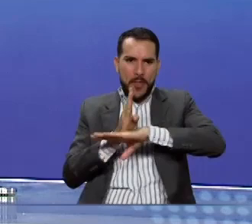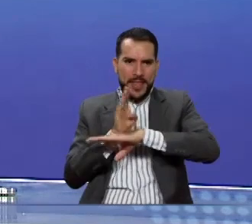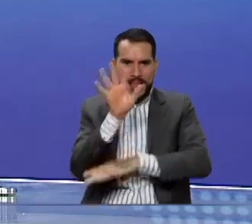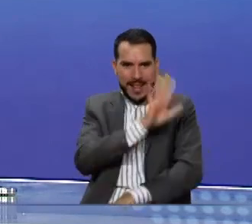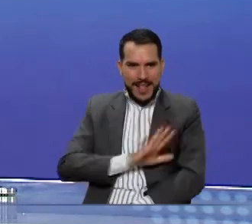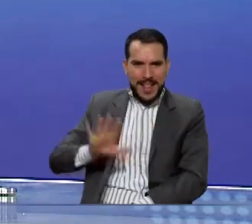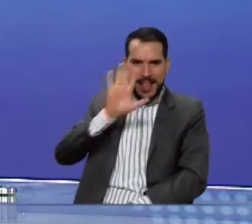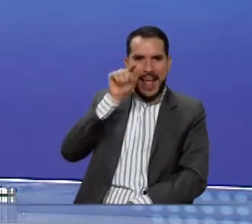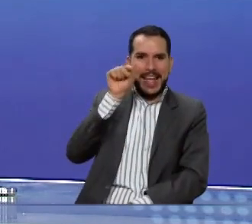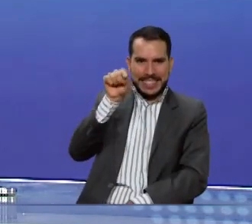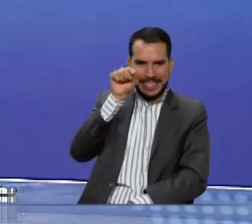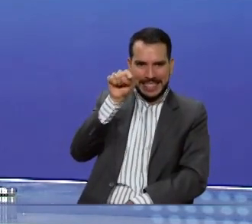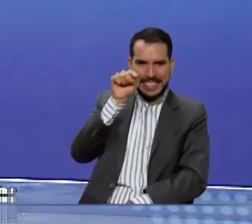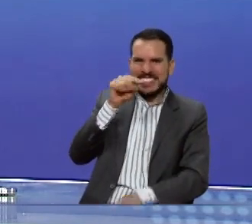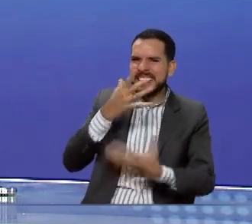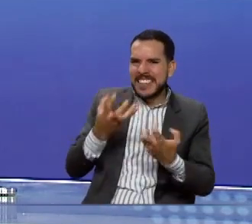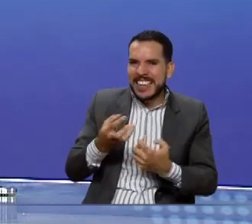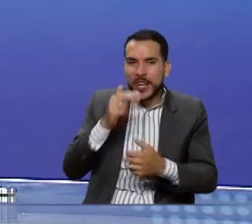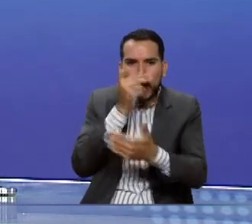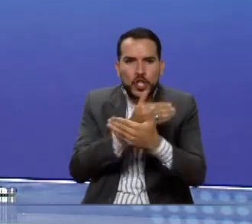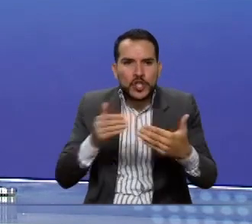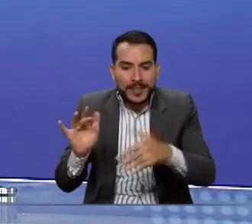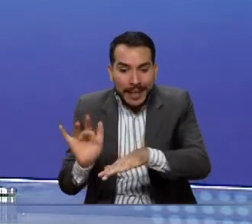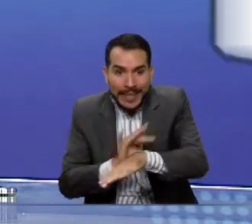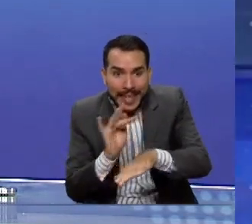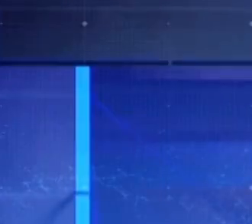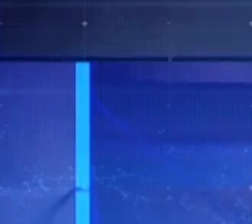interés en los más pequeños sobre los